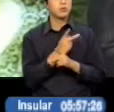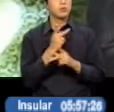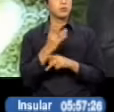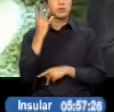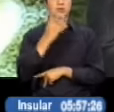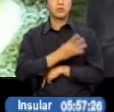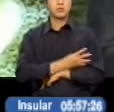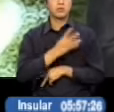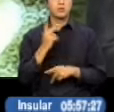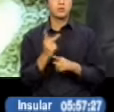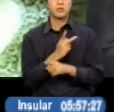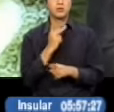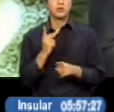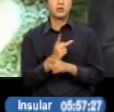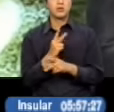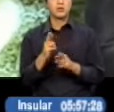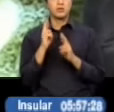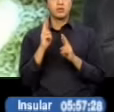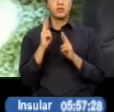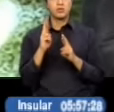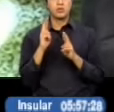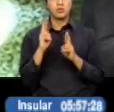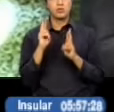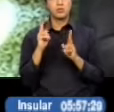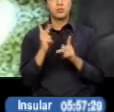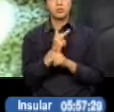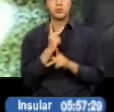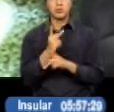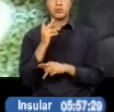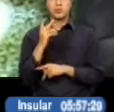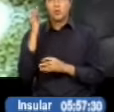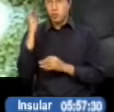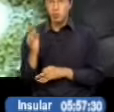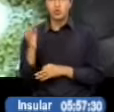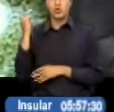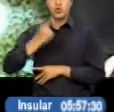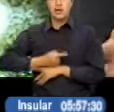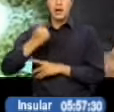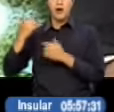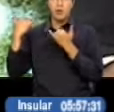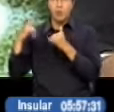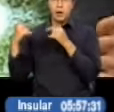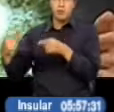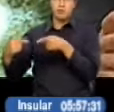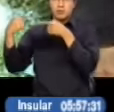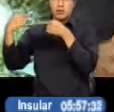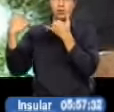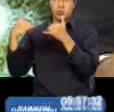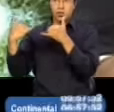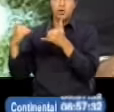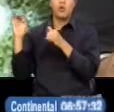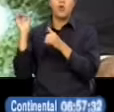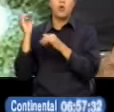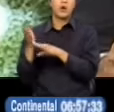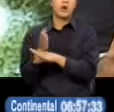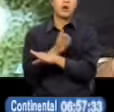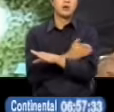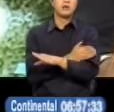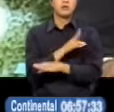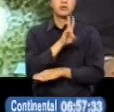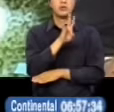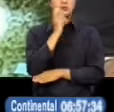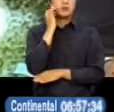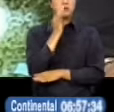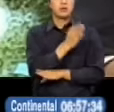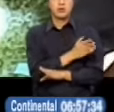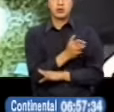días pero bien es el mismo día o bien en un tema de adaptación ya de siete